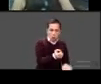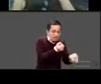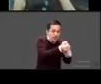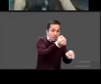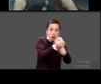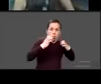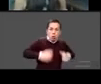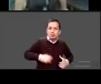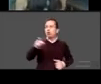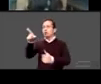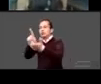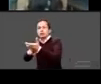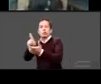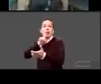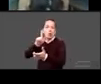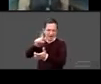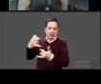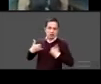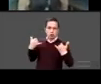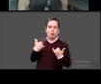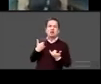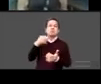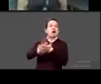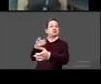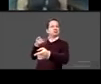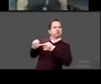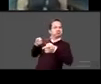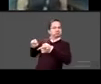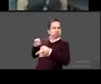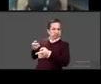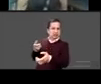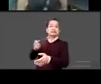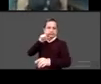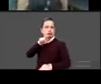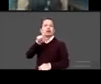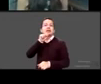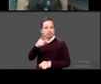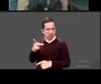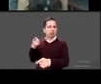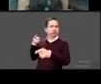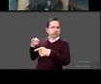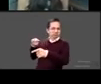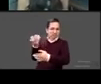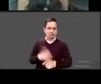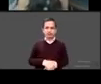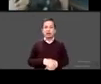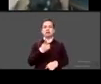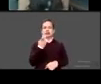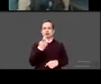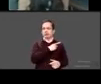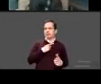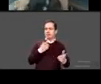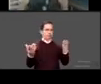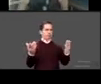evidentemente. Entonces, pensemos qué diferencias, cómo estamos criando a nuestras hijas y a nuestros hijos en cuanto a la disciplina. A lo mejor a los niños, con ellos somos